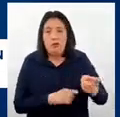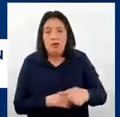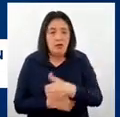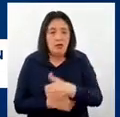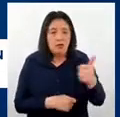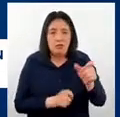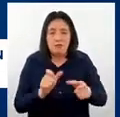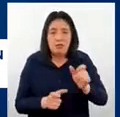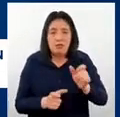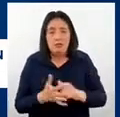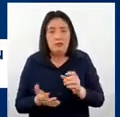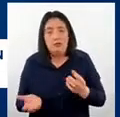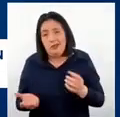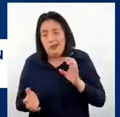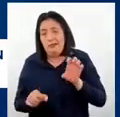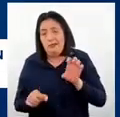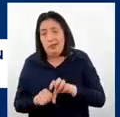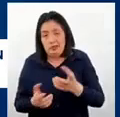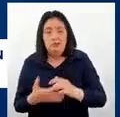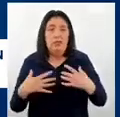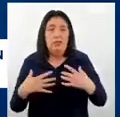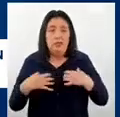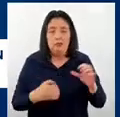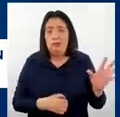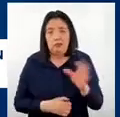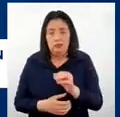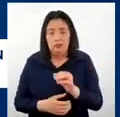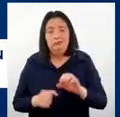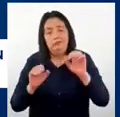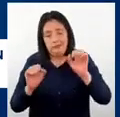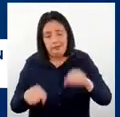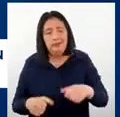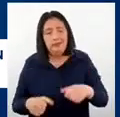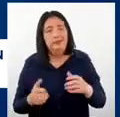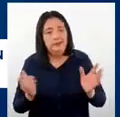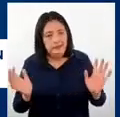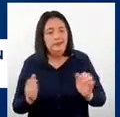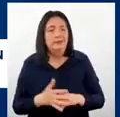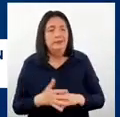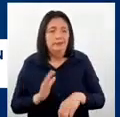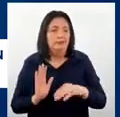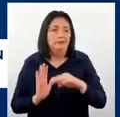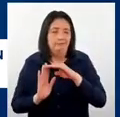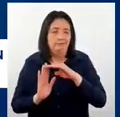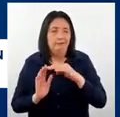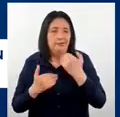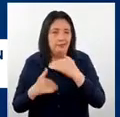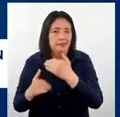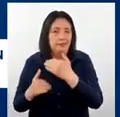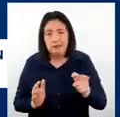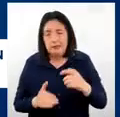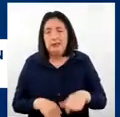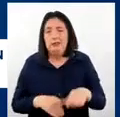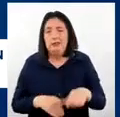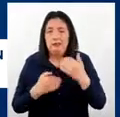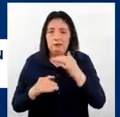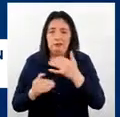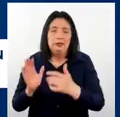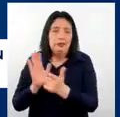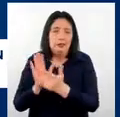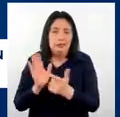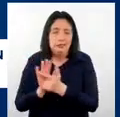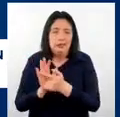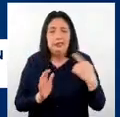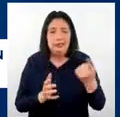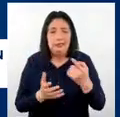terceros, como es en el caso de salud pública, ahí es ujú. donde se pueden establecer ciertas restricciones. Y en esas restricciones, la Ley General de